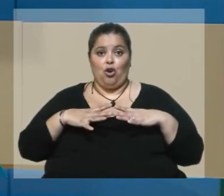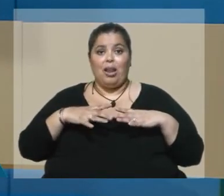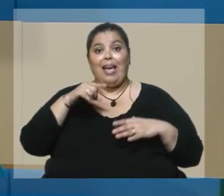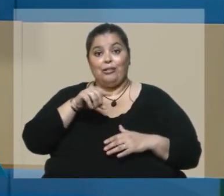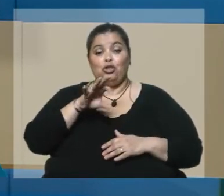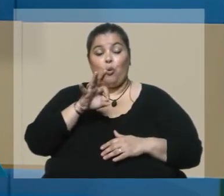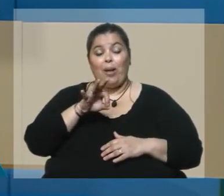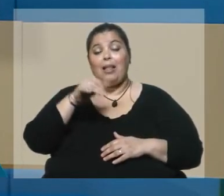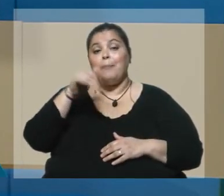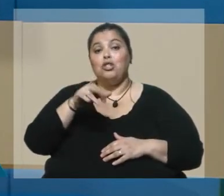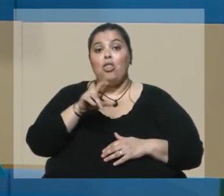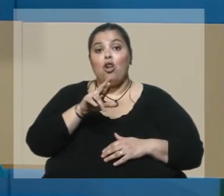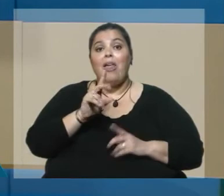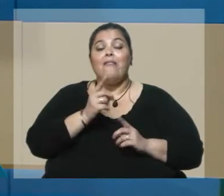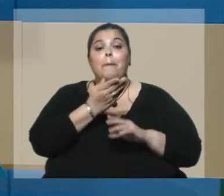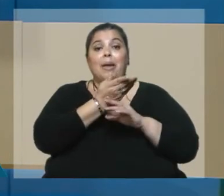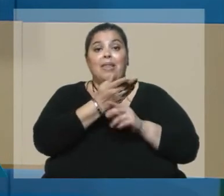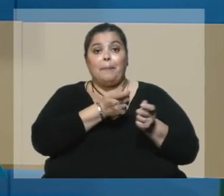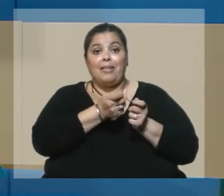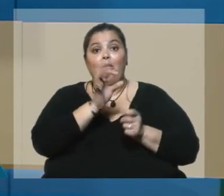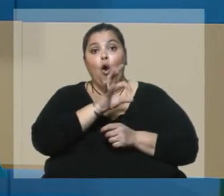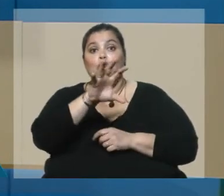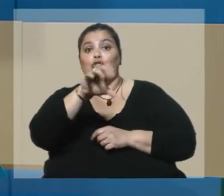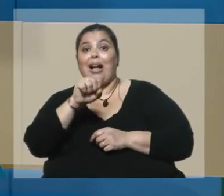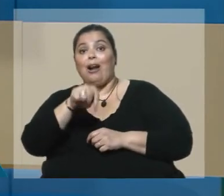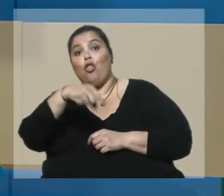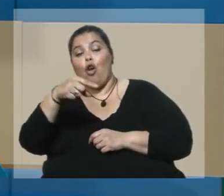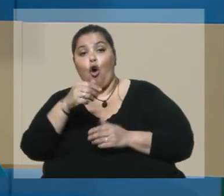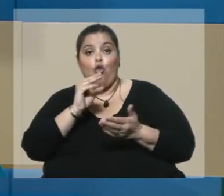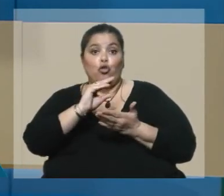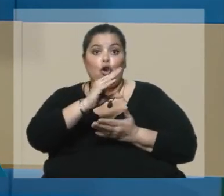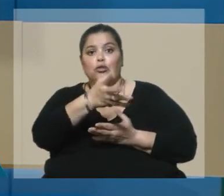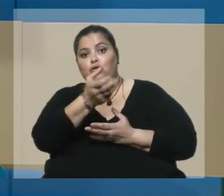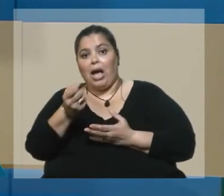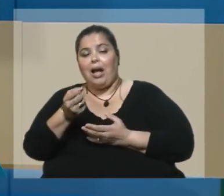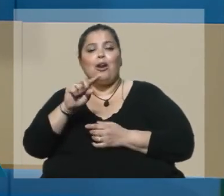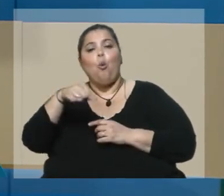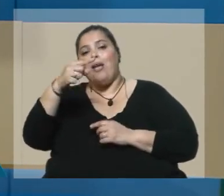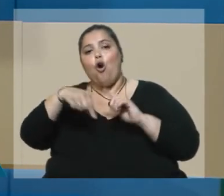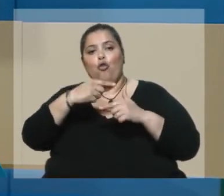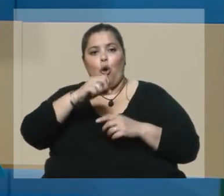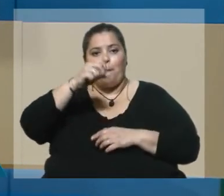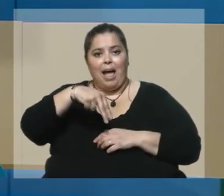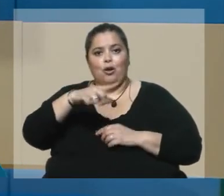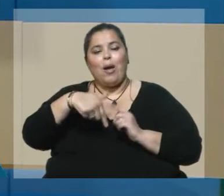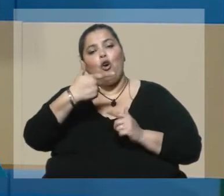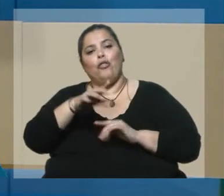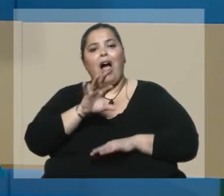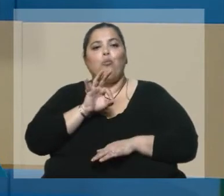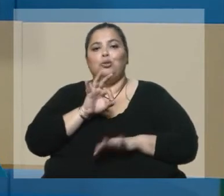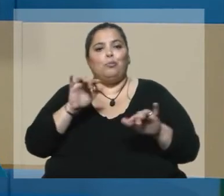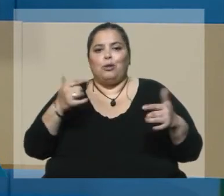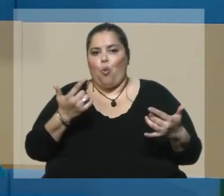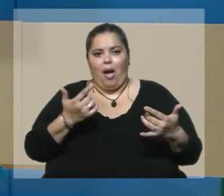o hay que pedir los prestados o hay que sacarlo de otro lado este y no hay otro plano o sea no no hay otra alternativa entonces